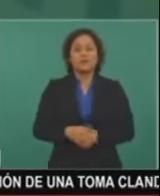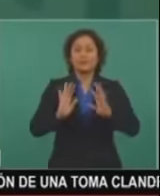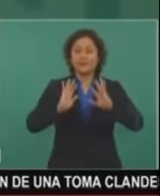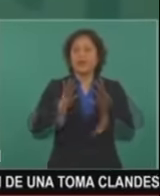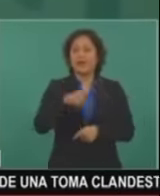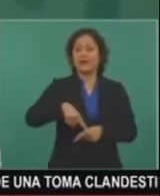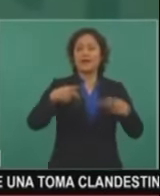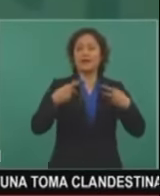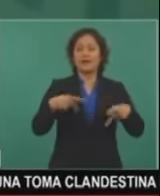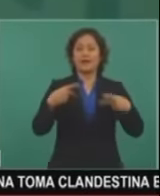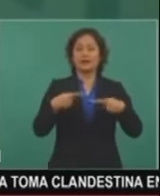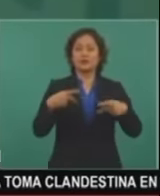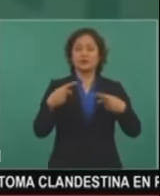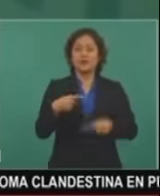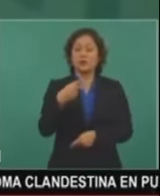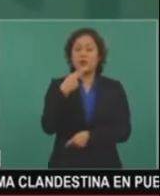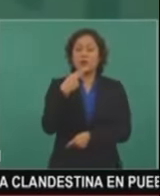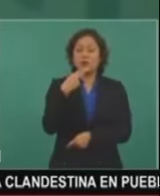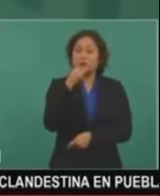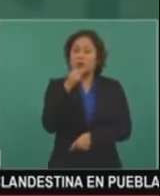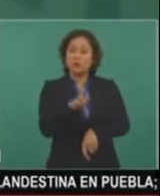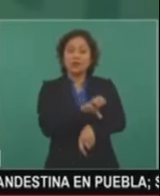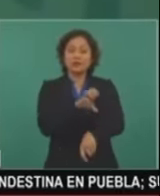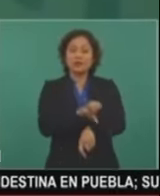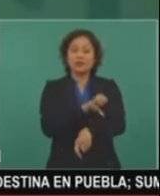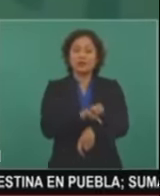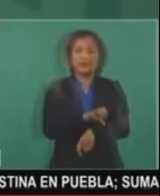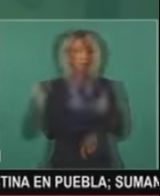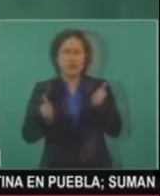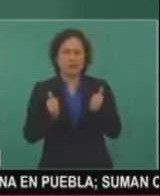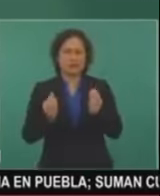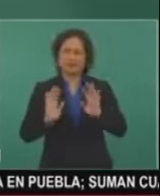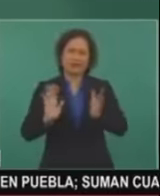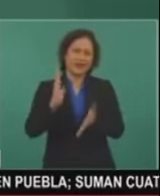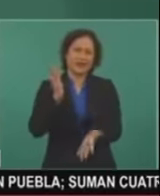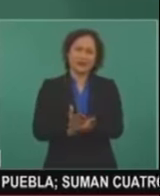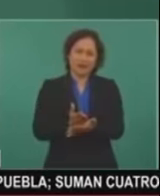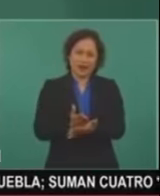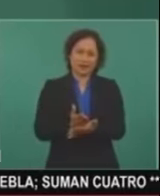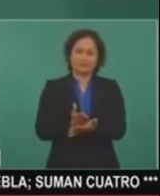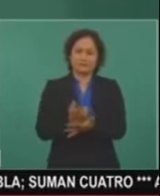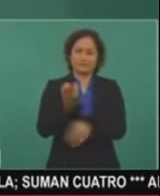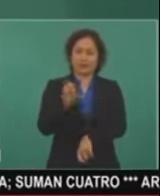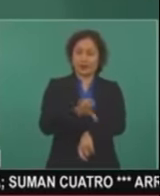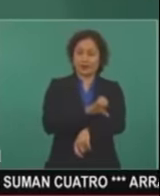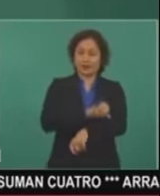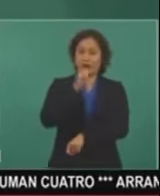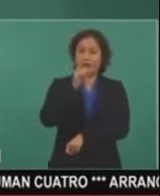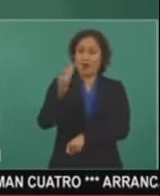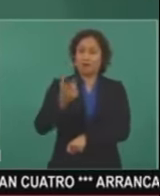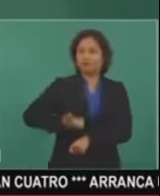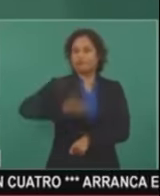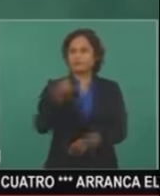consumidores, que no aumenten los precios de la energía eléctrica. Yo hice